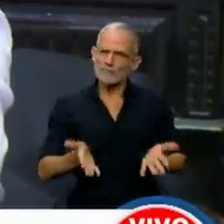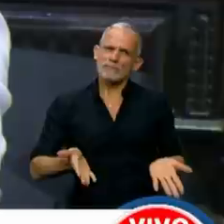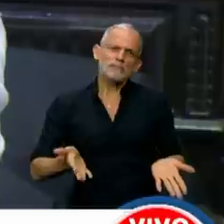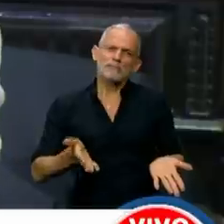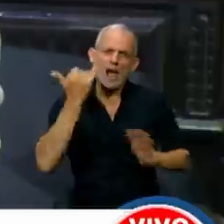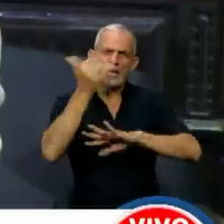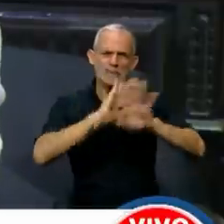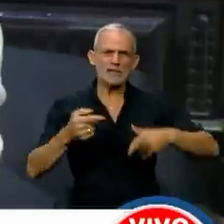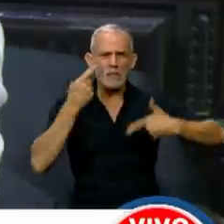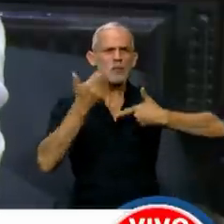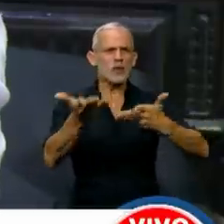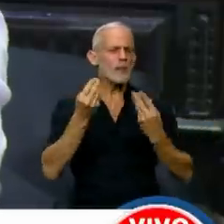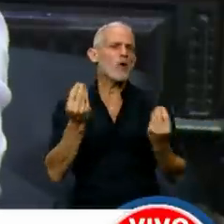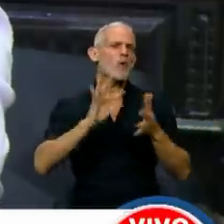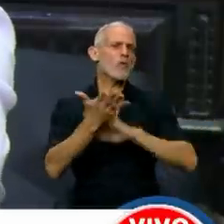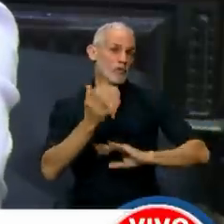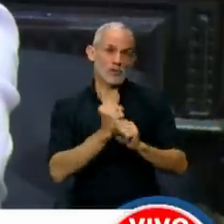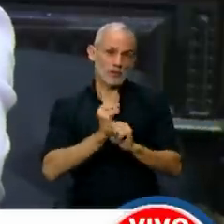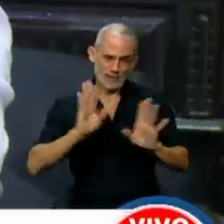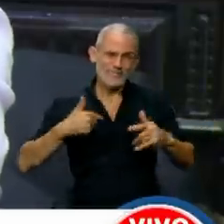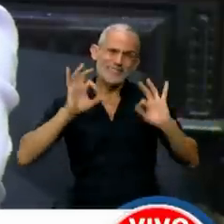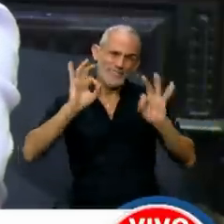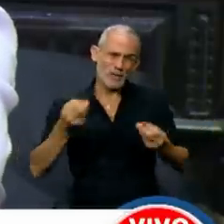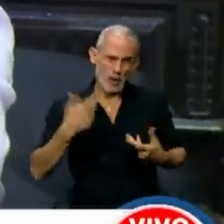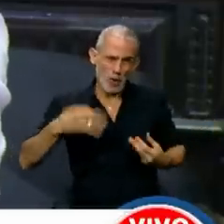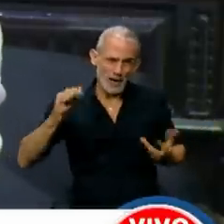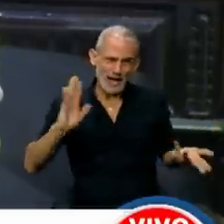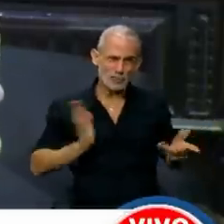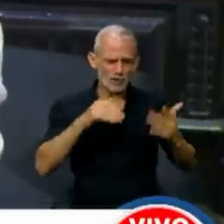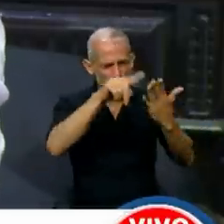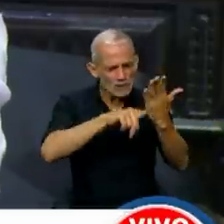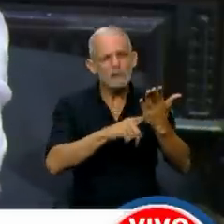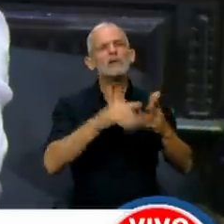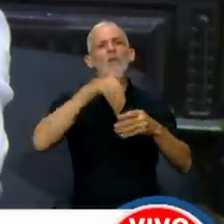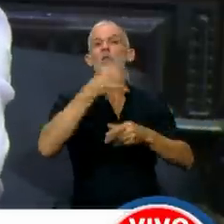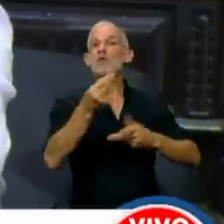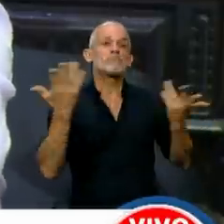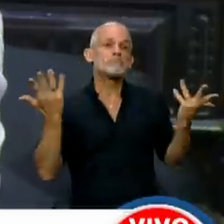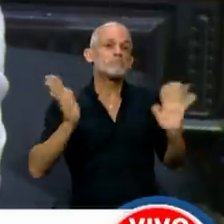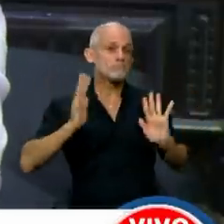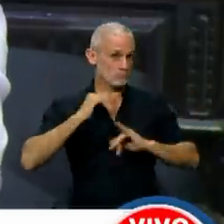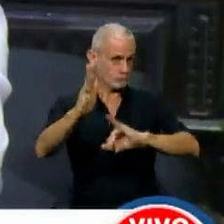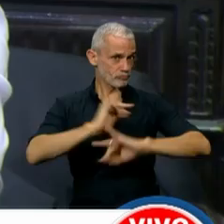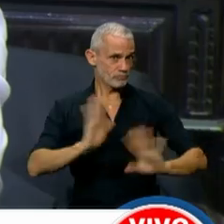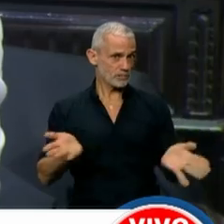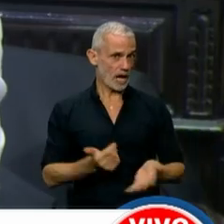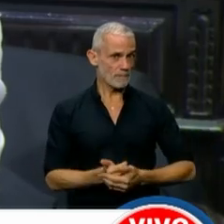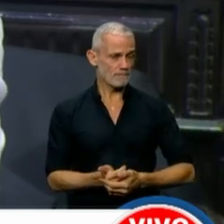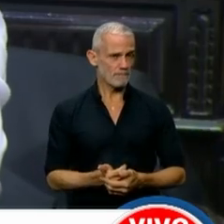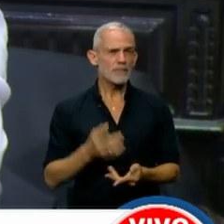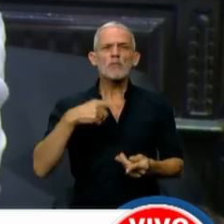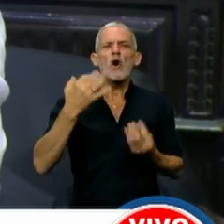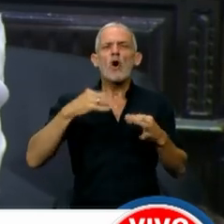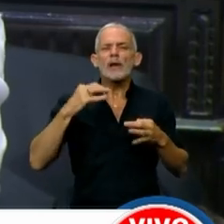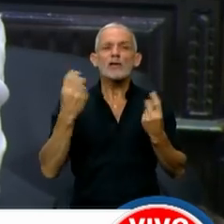mostramos lo que vamos a hacer y porque era nuestra obligación de dictaminar sobre eso y porque también es